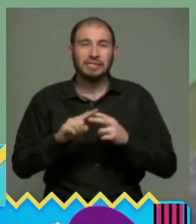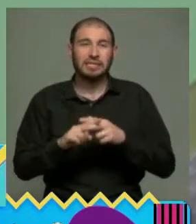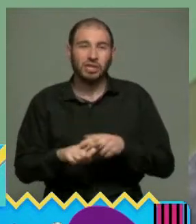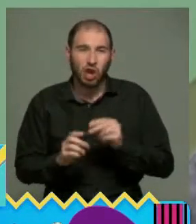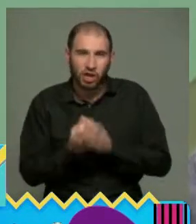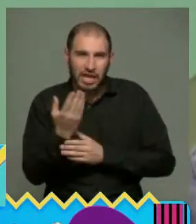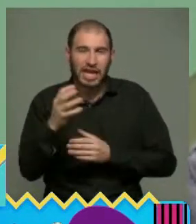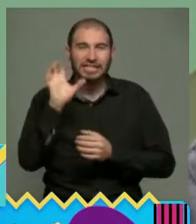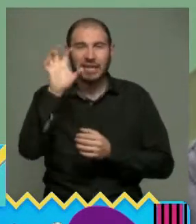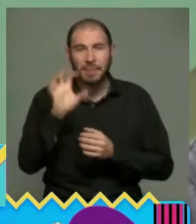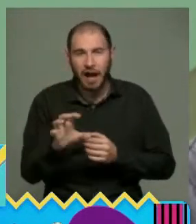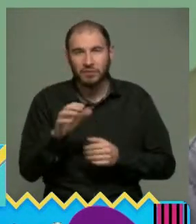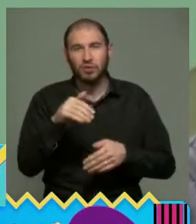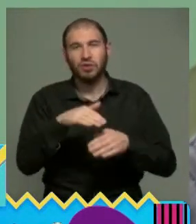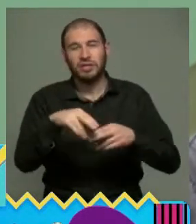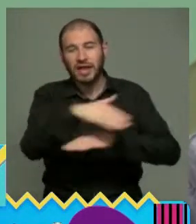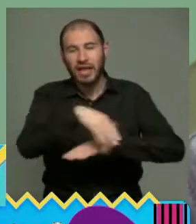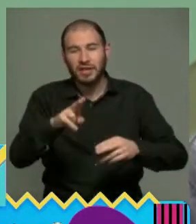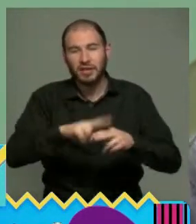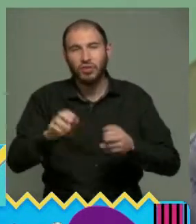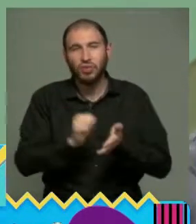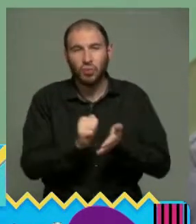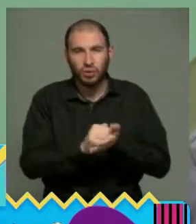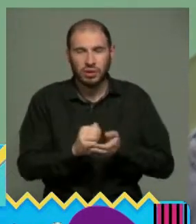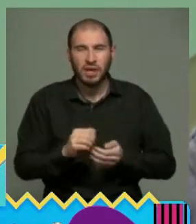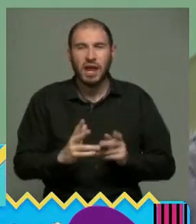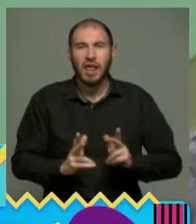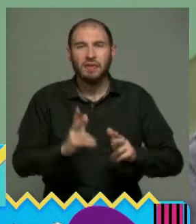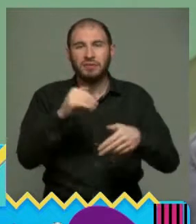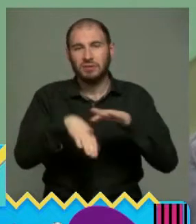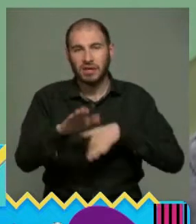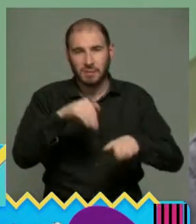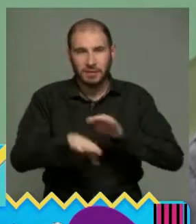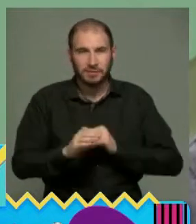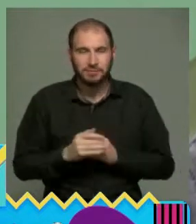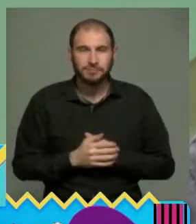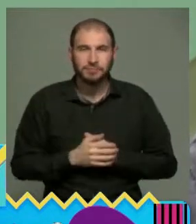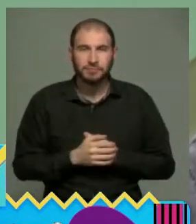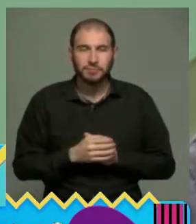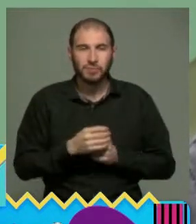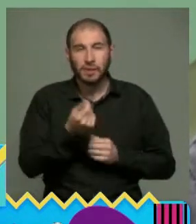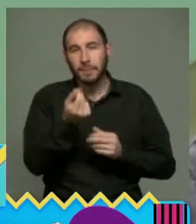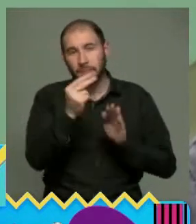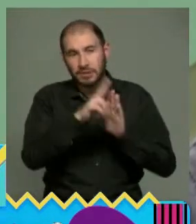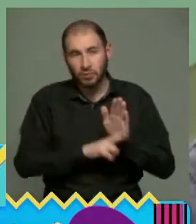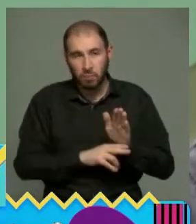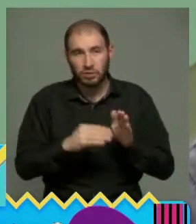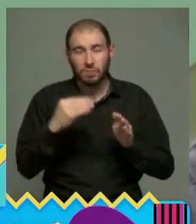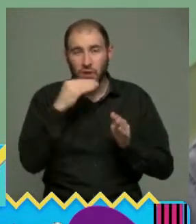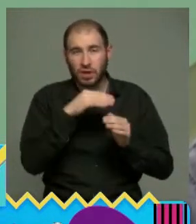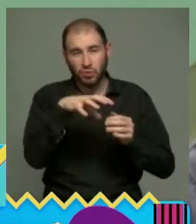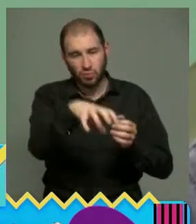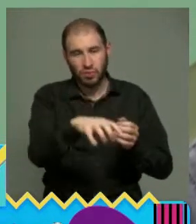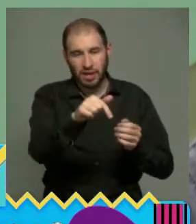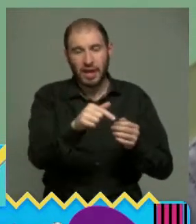a semáforos, a pavimentación, a la infraestructura vial. Bien. Es decir, cuando hay un presupuesto prolijo en una